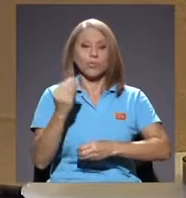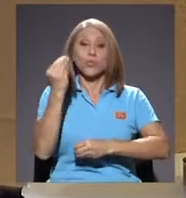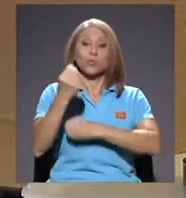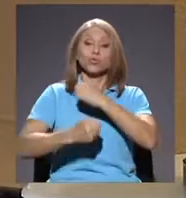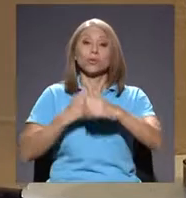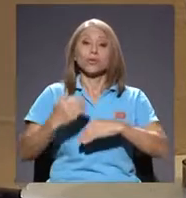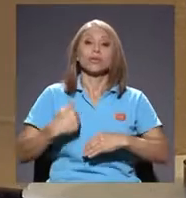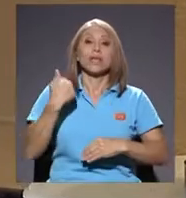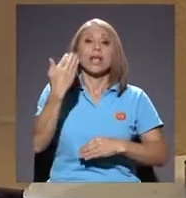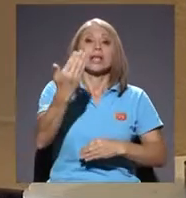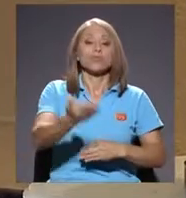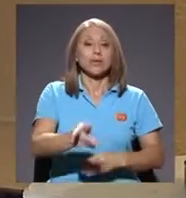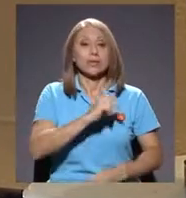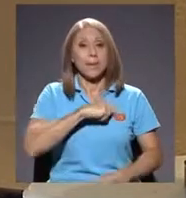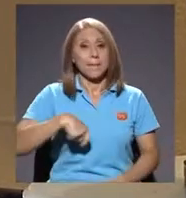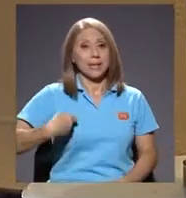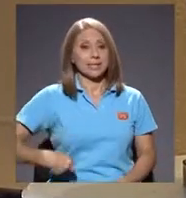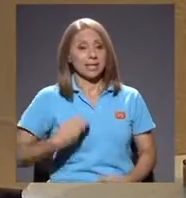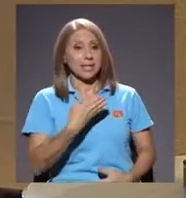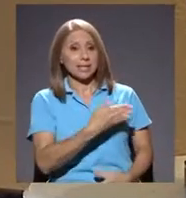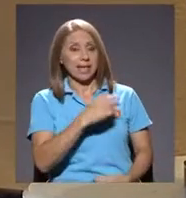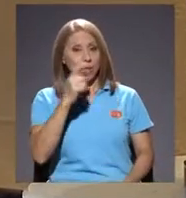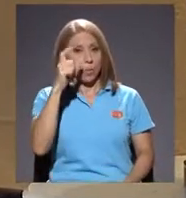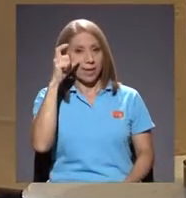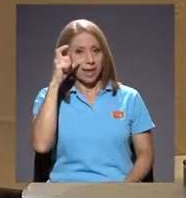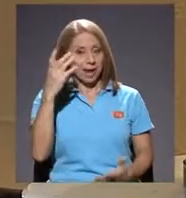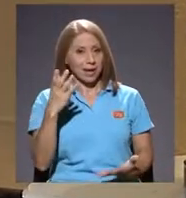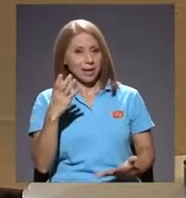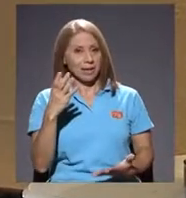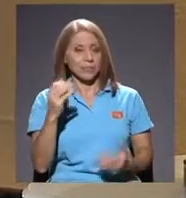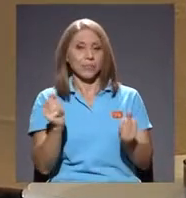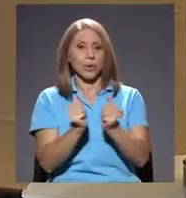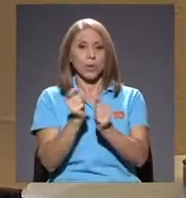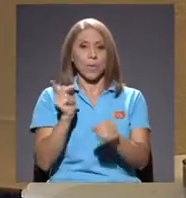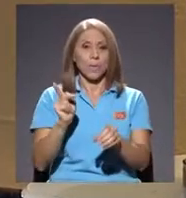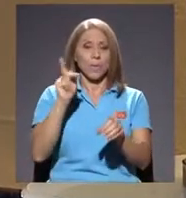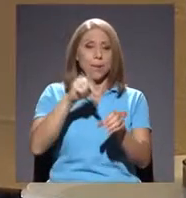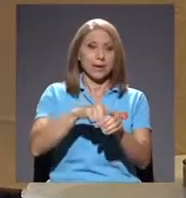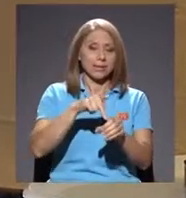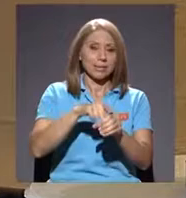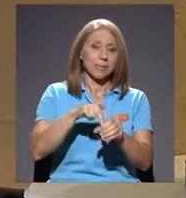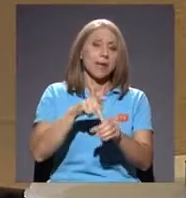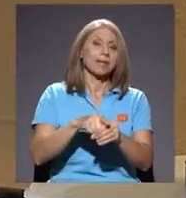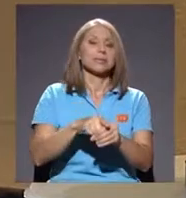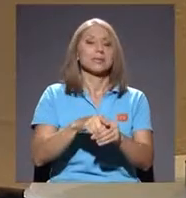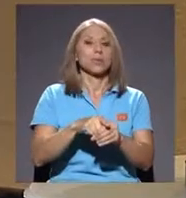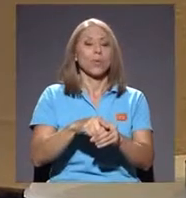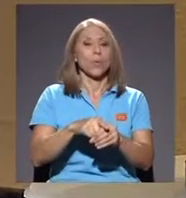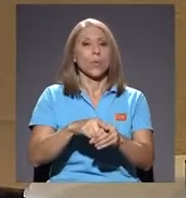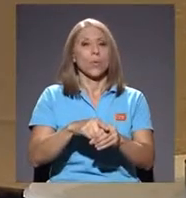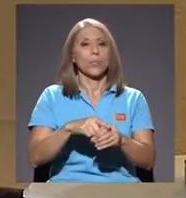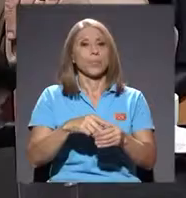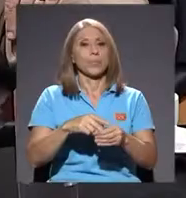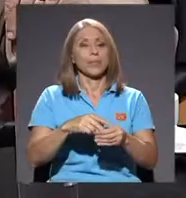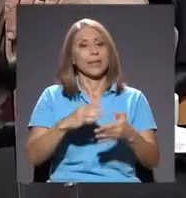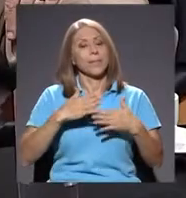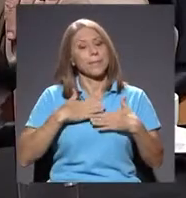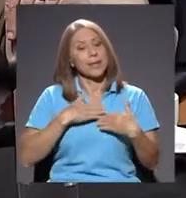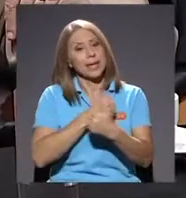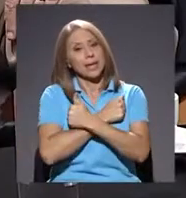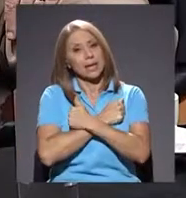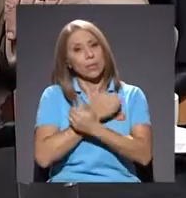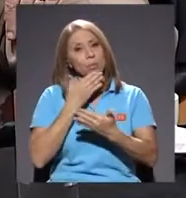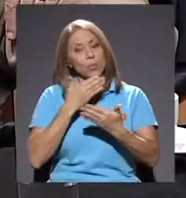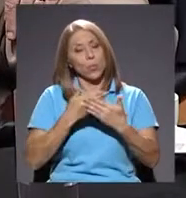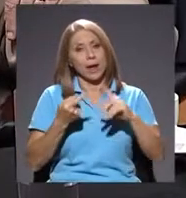presidencia de don miguel ángel con participación entre otros de mí querido y buen